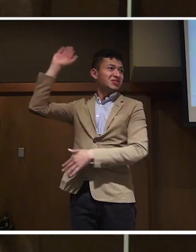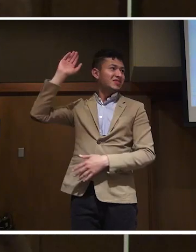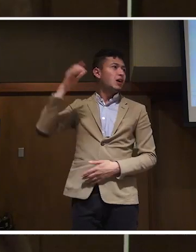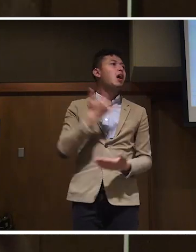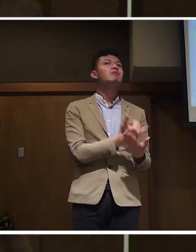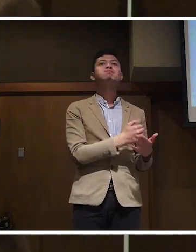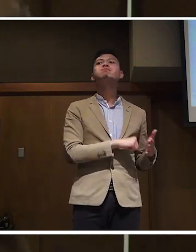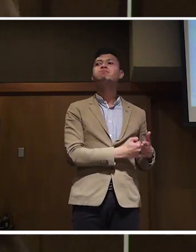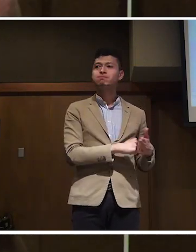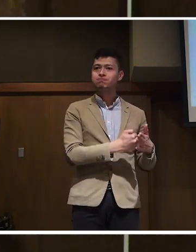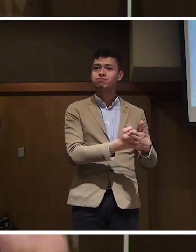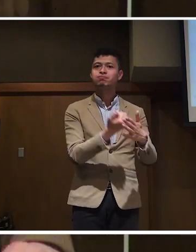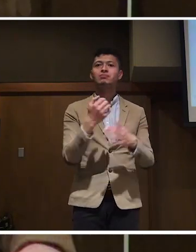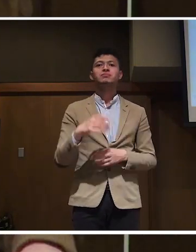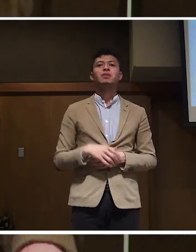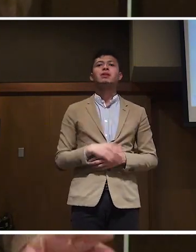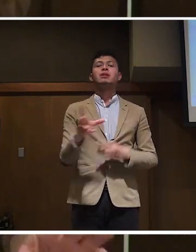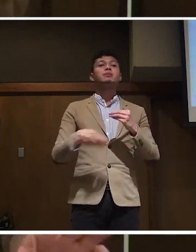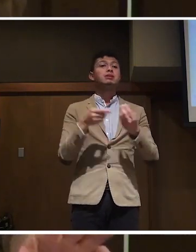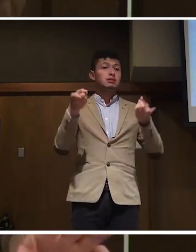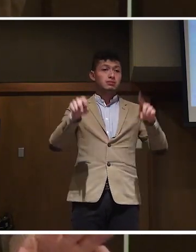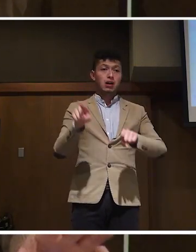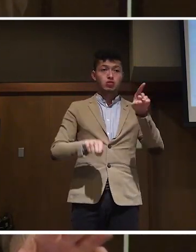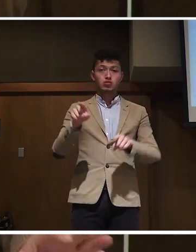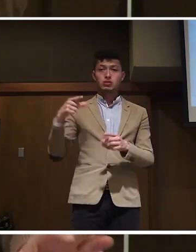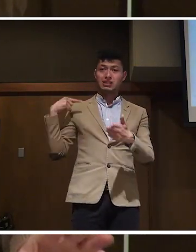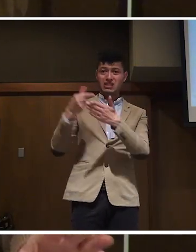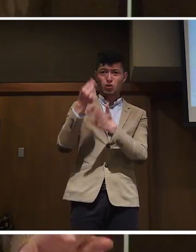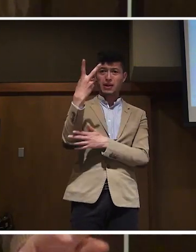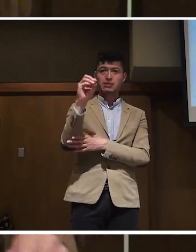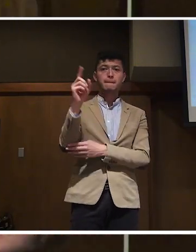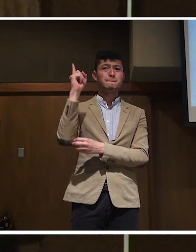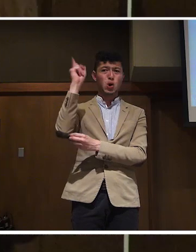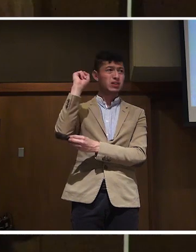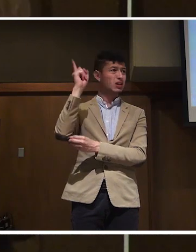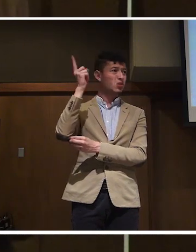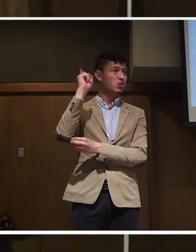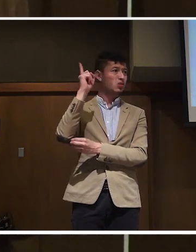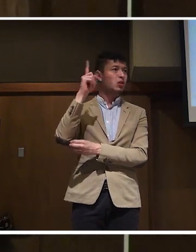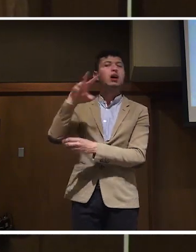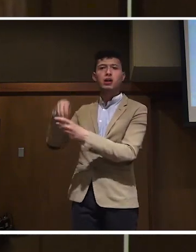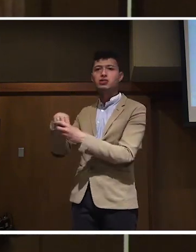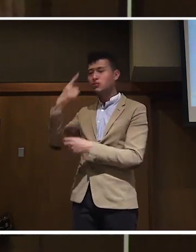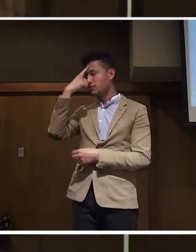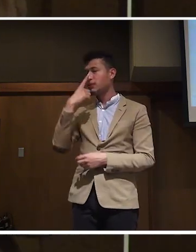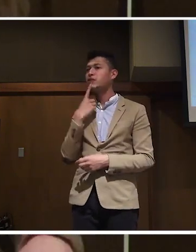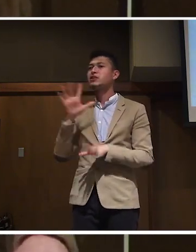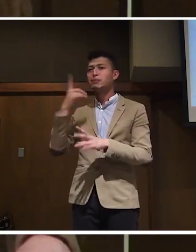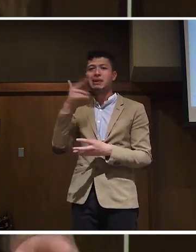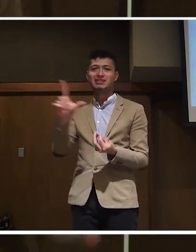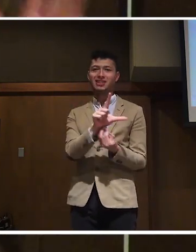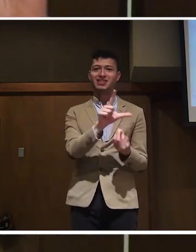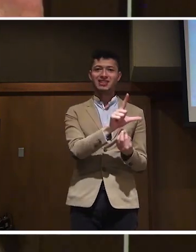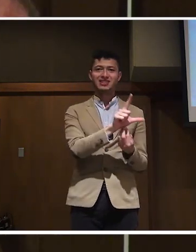unas colecciones curiosas de políticos del siglo XX que se unieron y que de alguna manera tienen un cierto perfil liberal muy inesperado, porque este banco